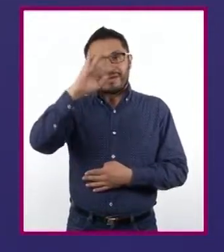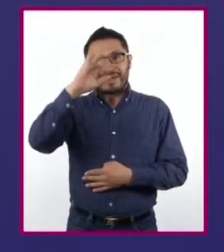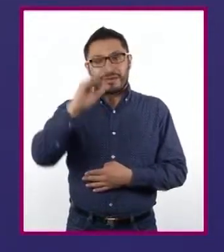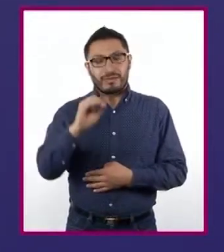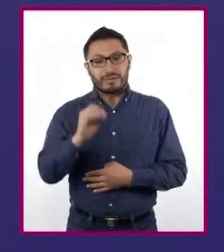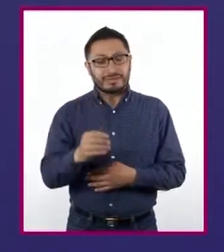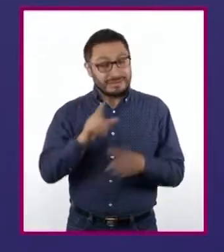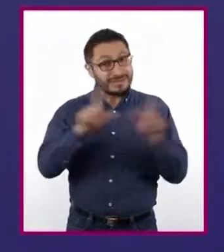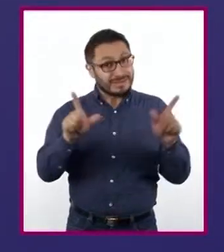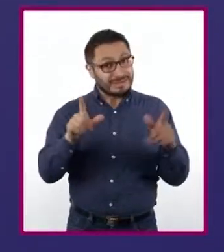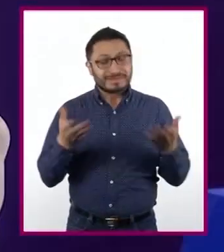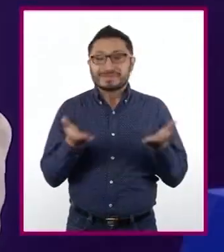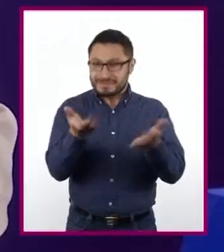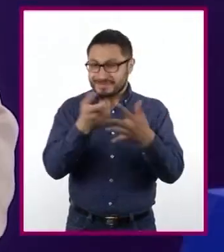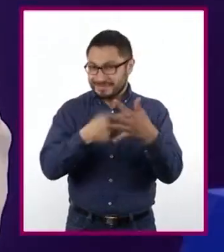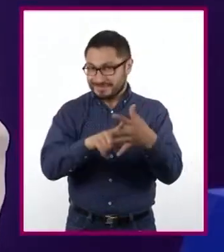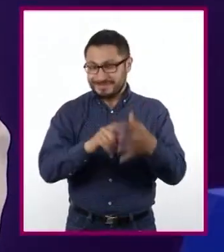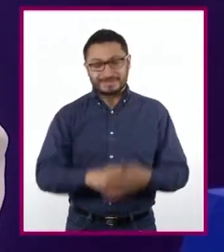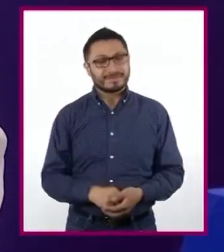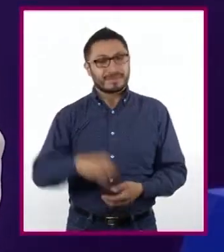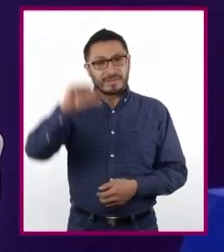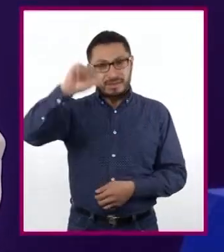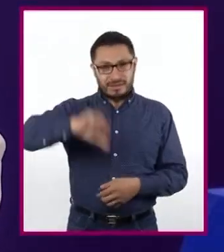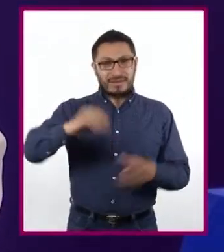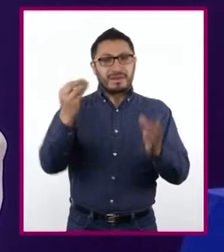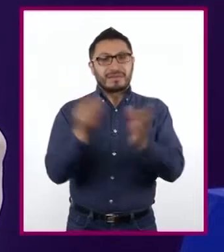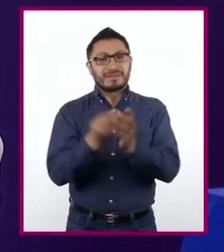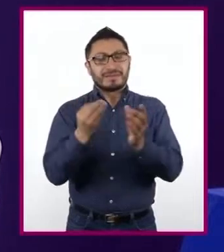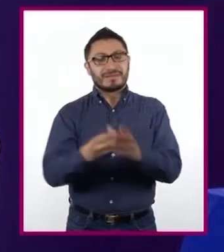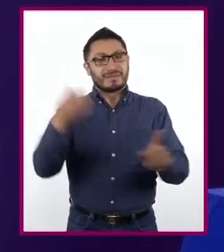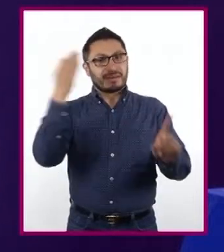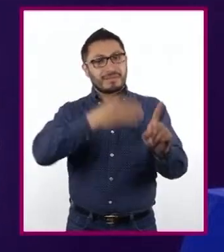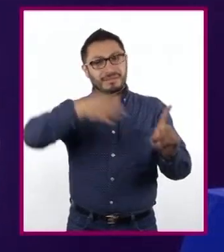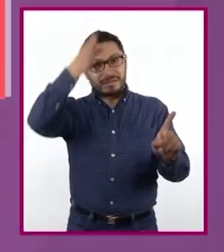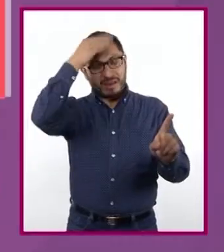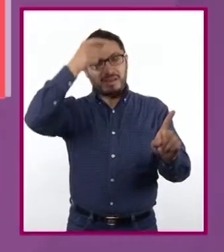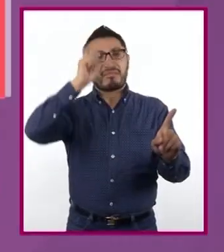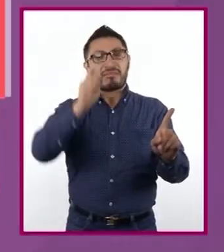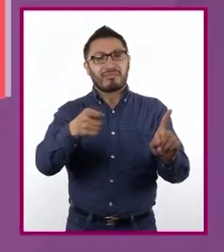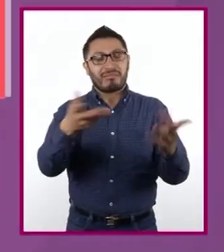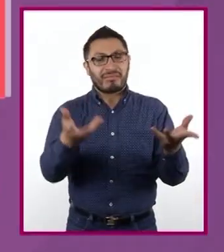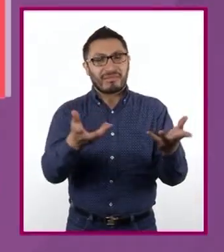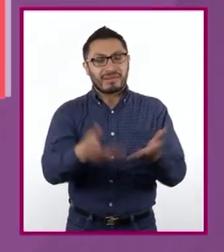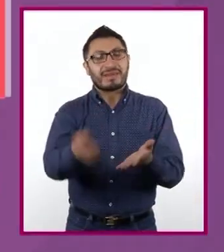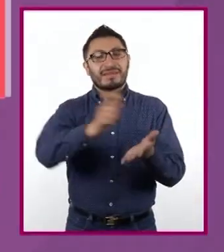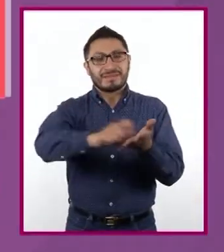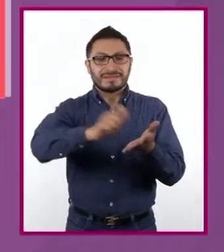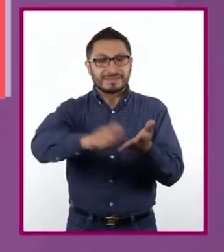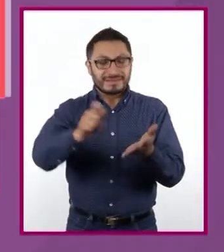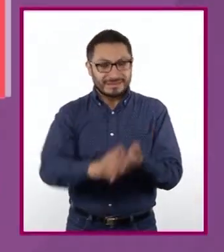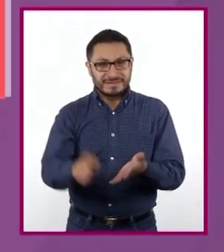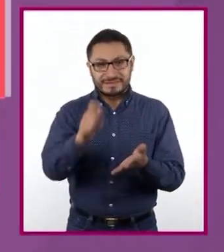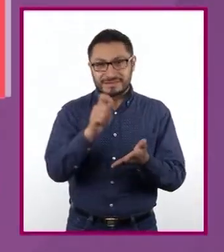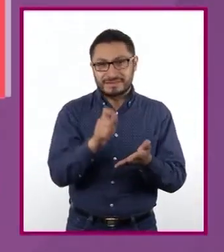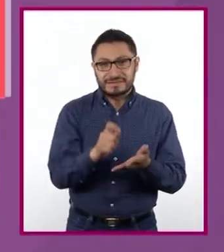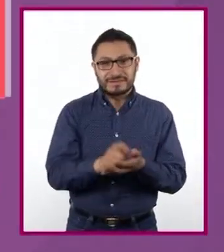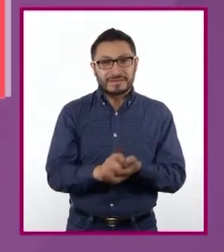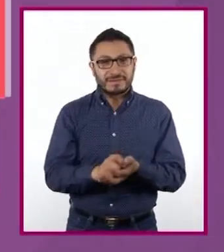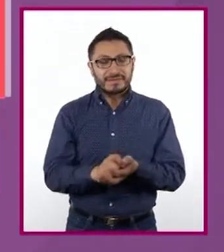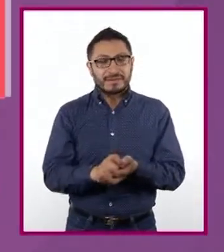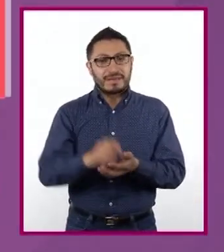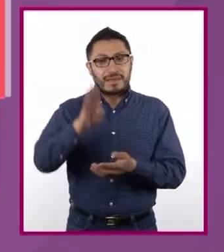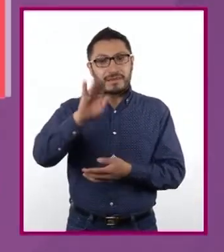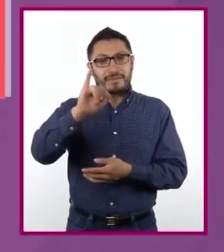bien, pues iniciemos. En esta sesión, el aprendizaje esperado es: escribe un texto biográfico y